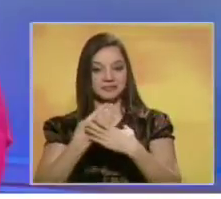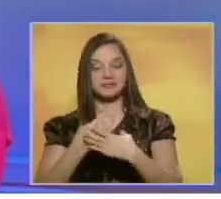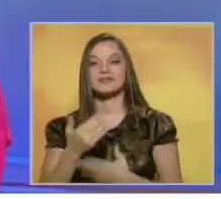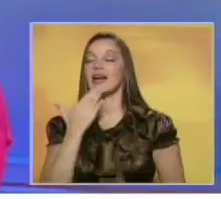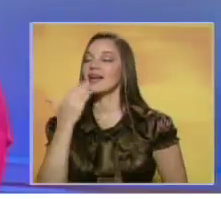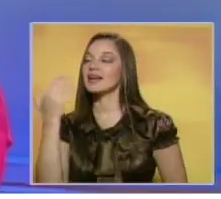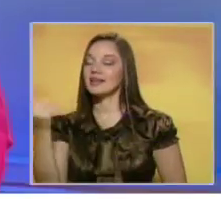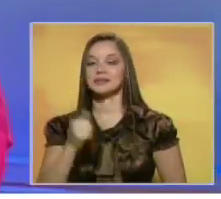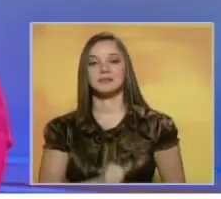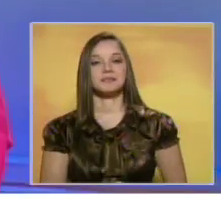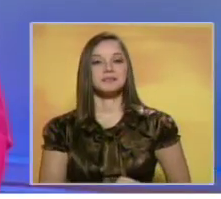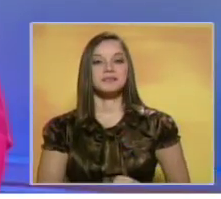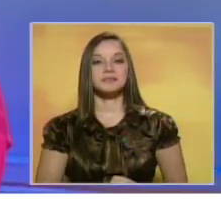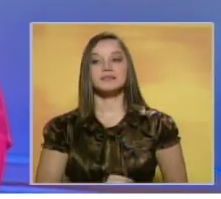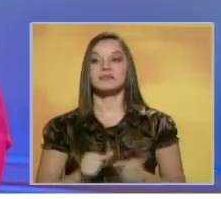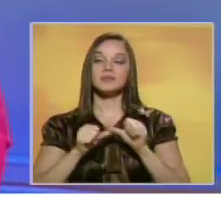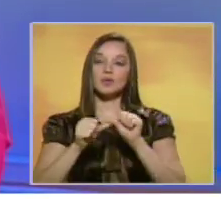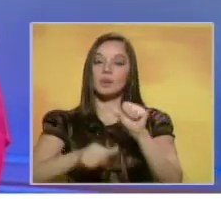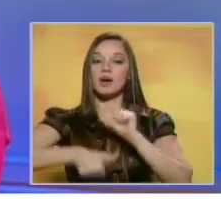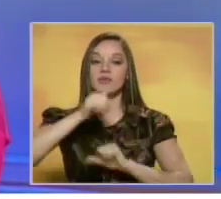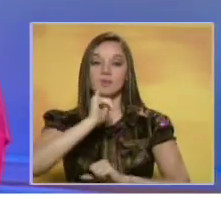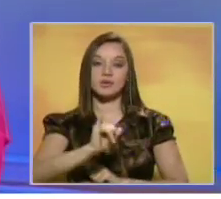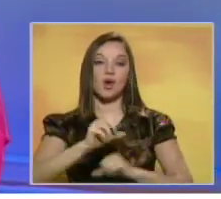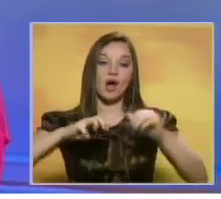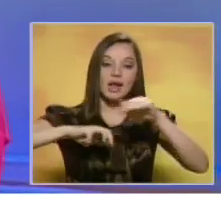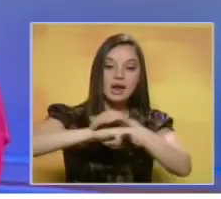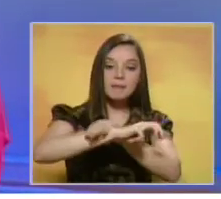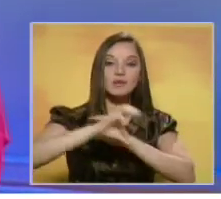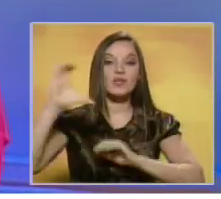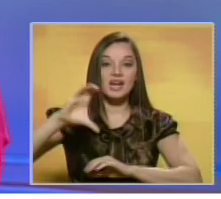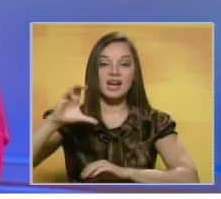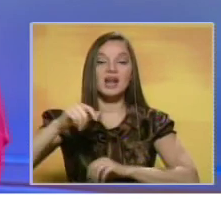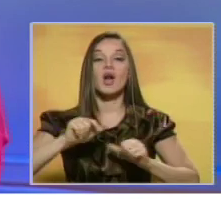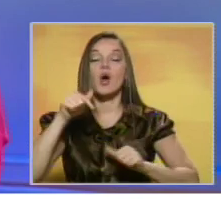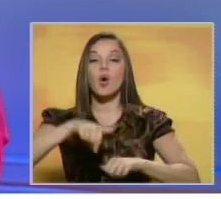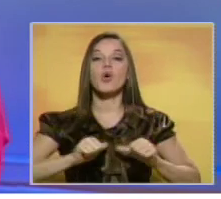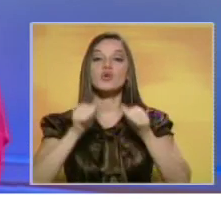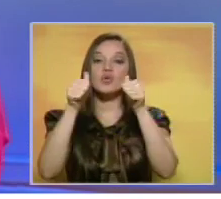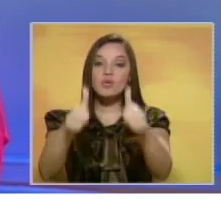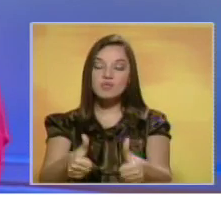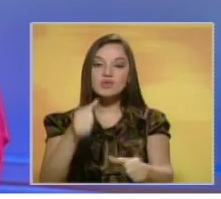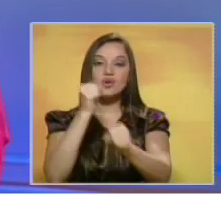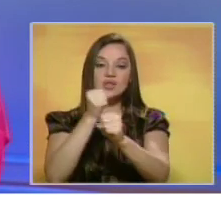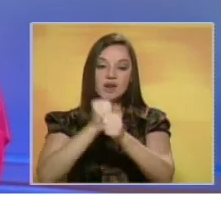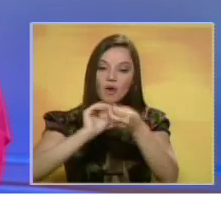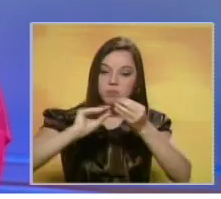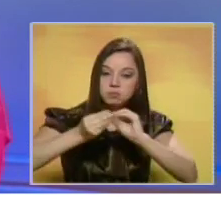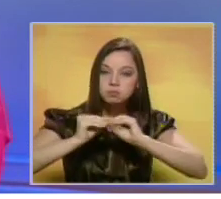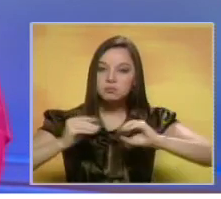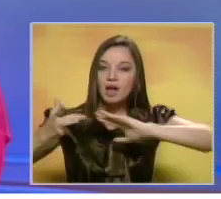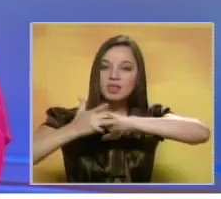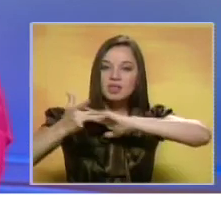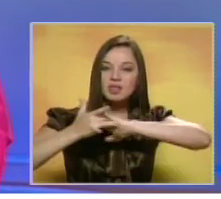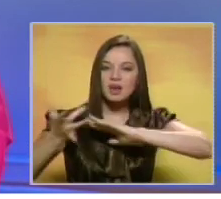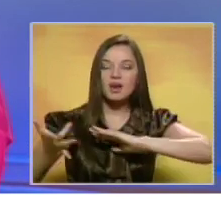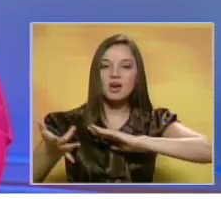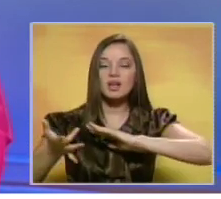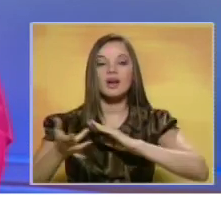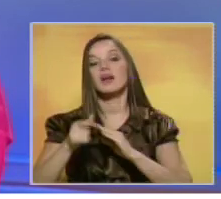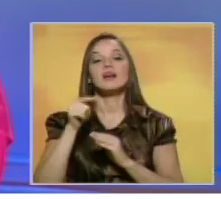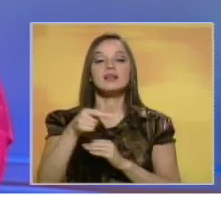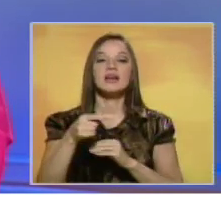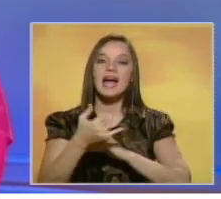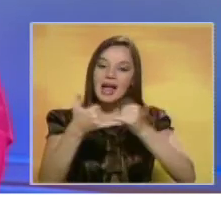Gracias, Federica. Continuamos con más información. El Metro de Caracas inició hoy trabajos de modernización tecnológica en la línea 1.